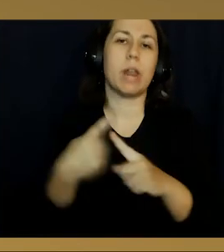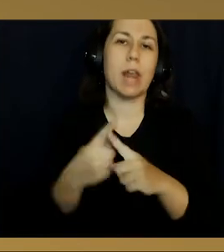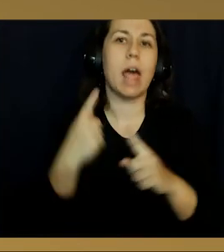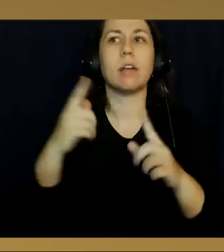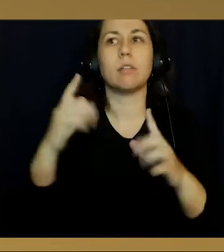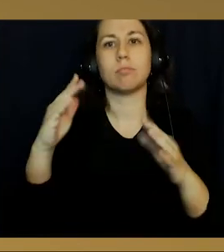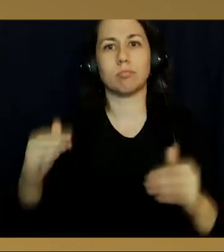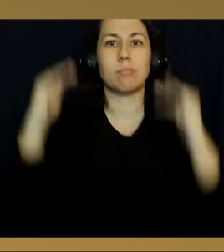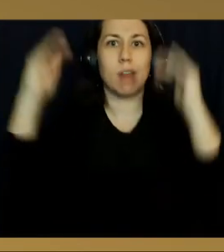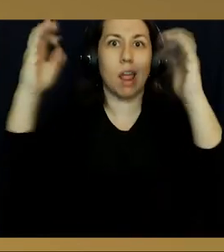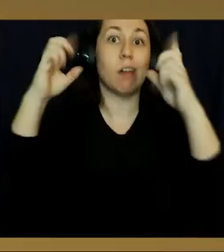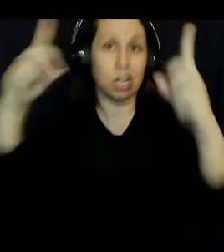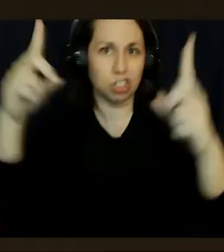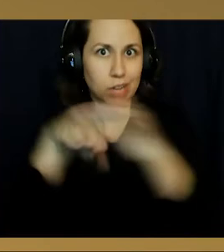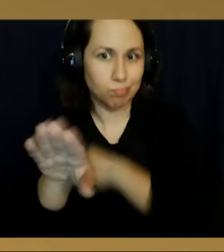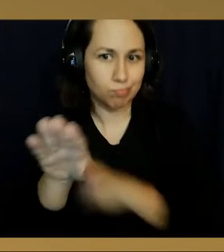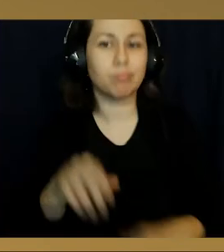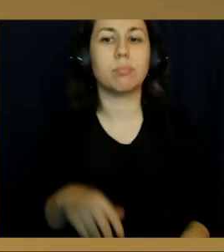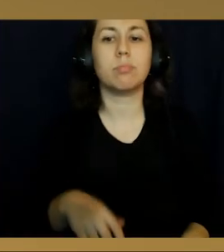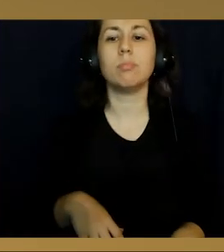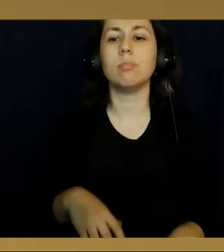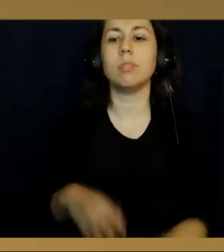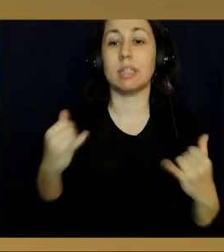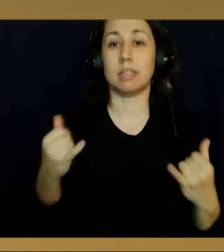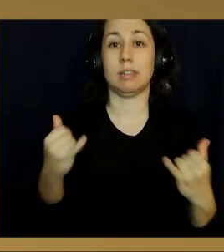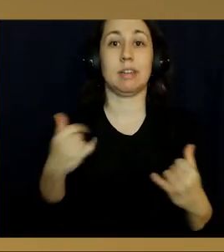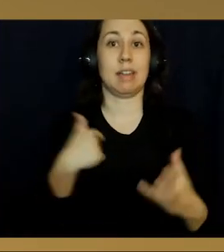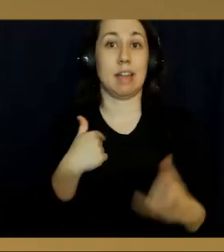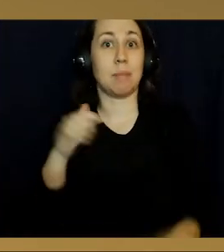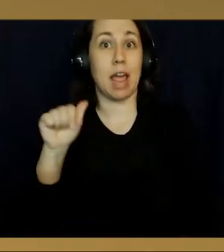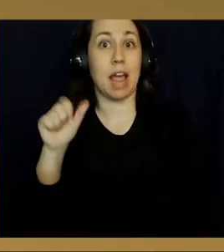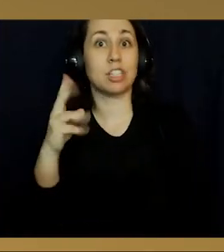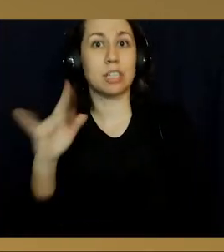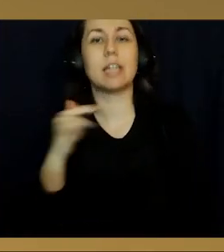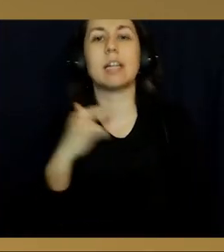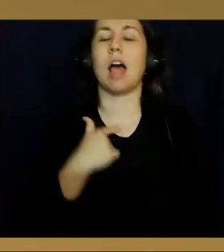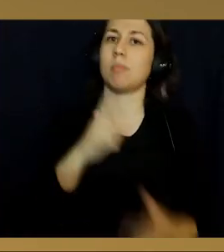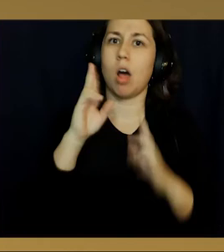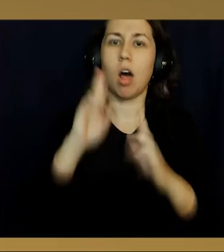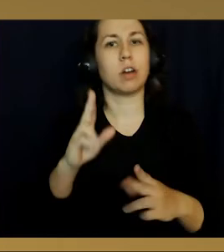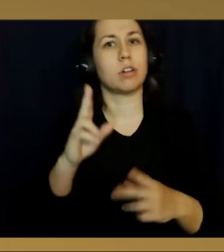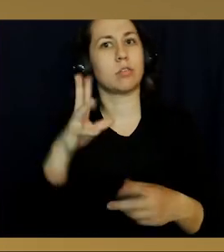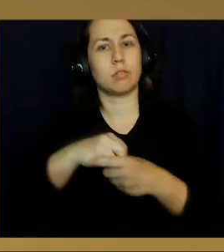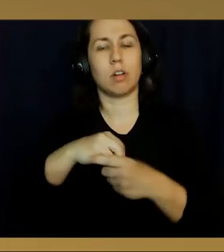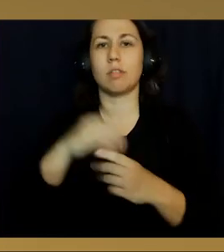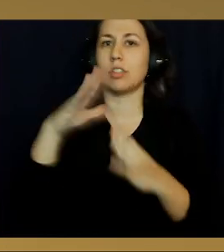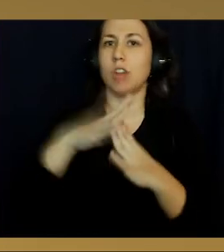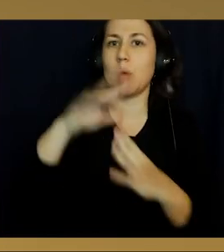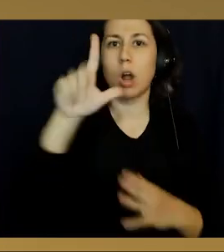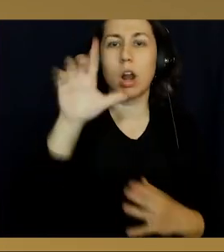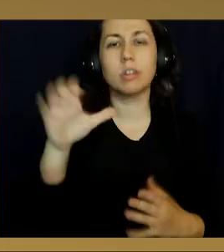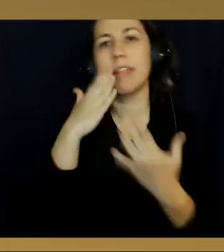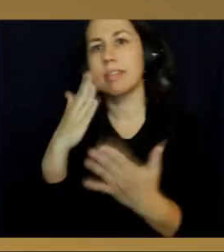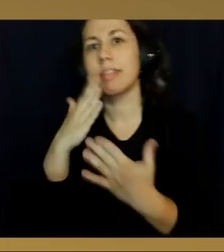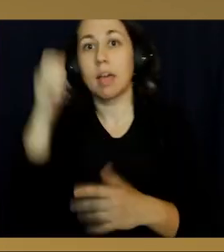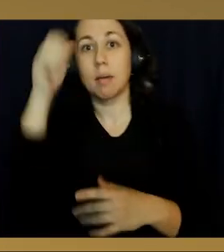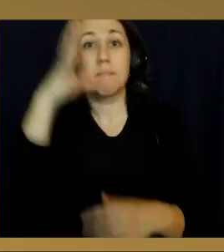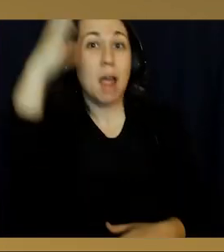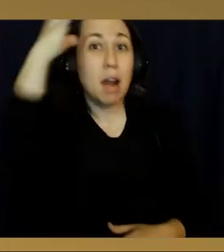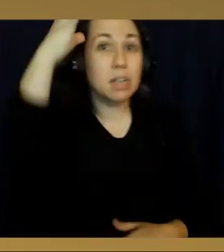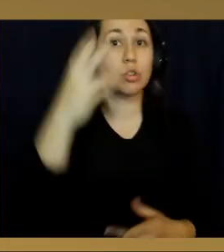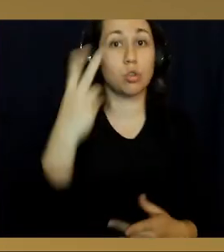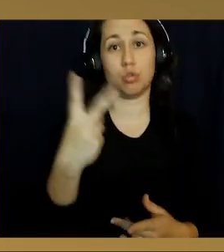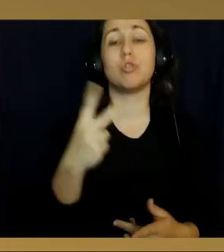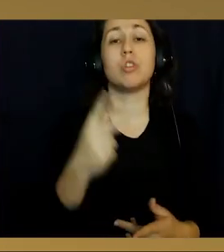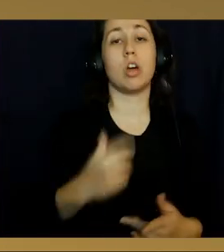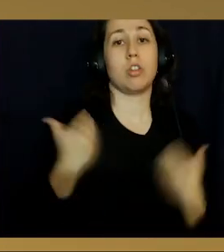seguir con los estudios superiores. Hola, me llamo Asi Palemonte. Es un honor ser parte de los 100 mejores del distrito. Quiero agradecer a